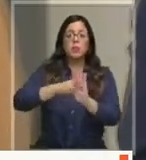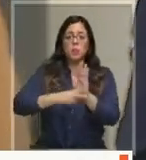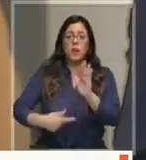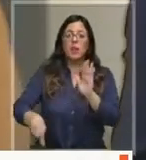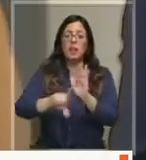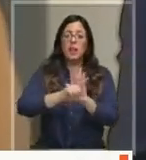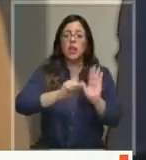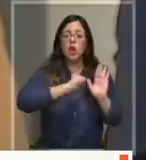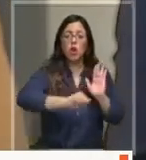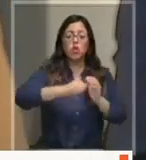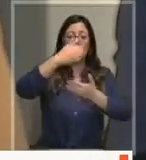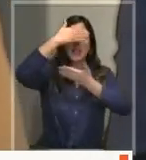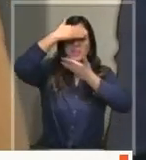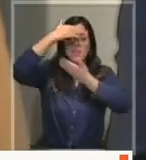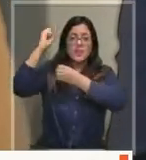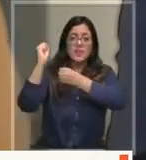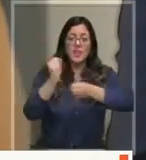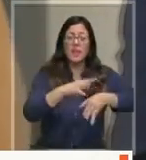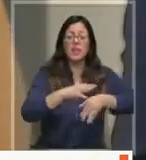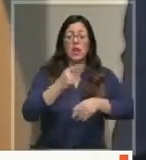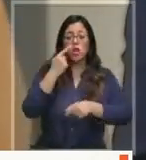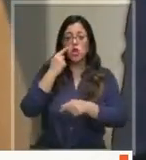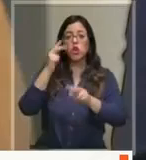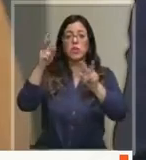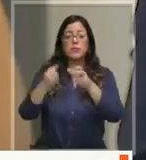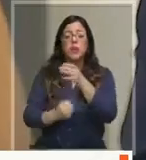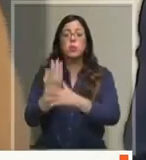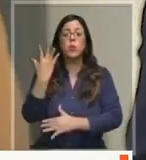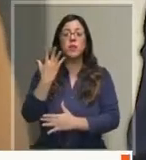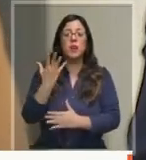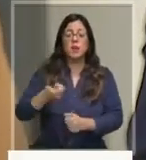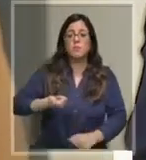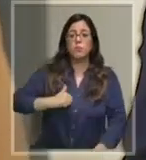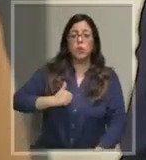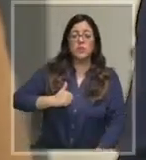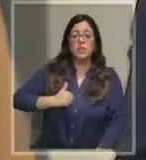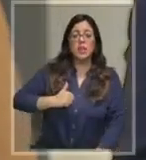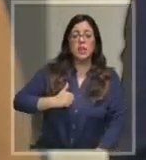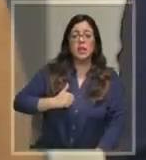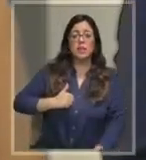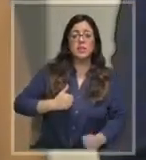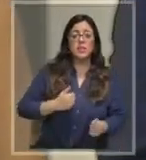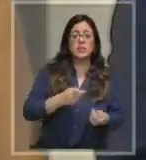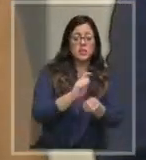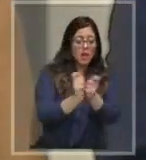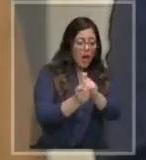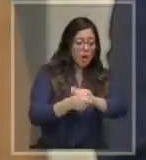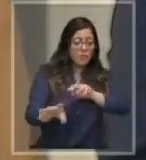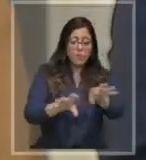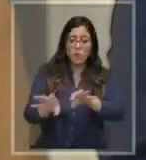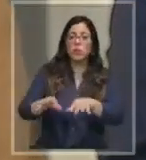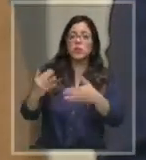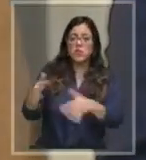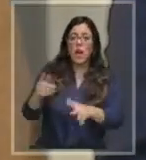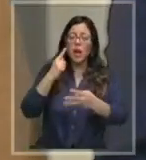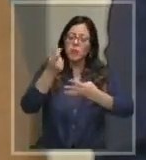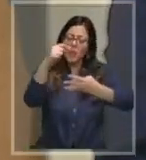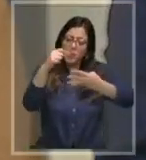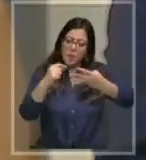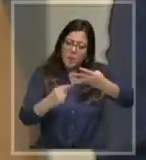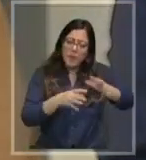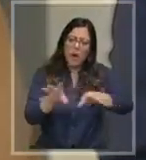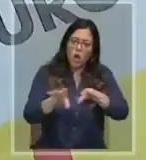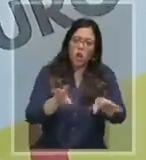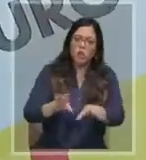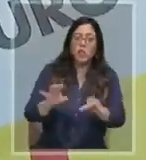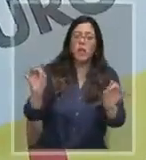antiterrorista y respecto a la modernización de las policías se han ido detectando también necesidades y temas que quizás no estaban suficientemente cubiertos